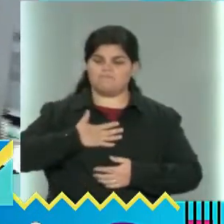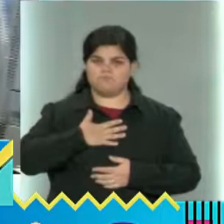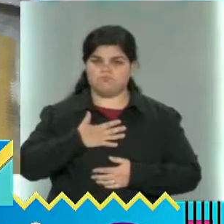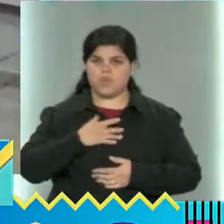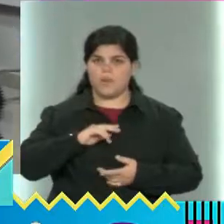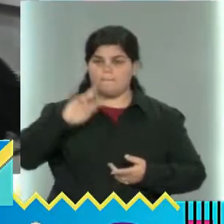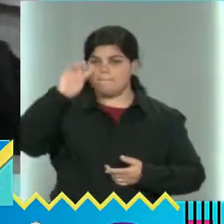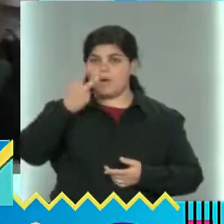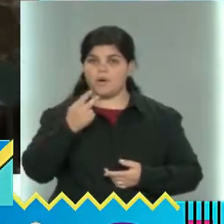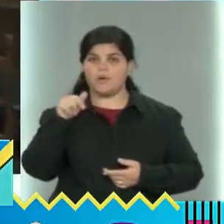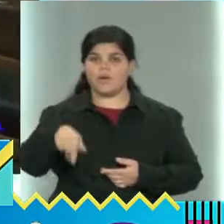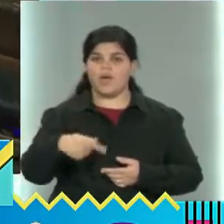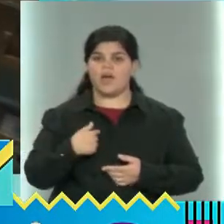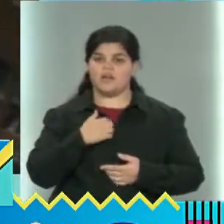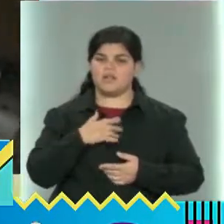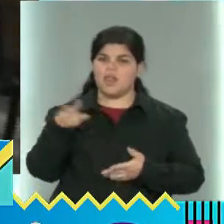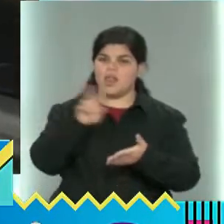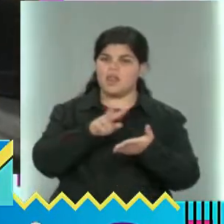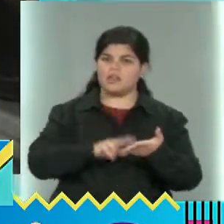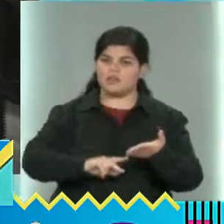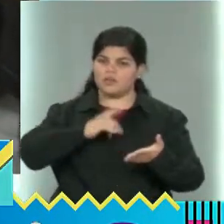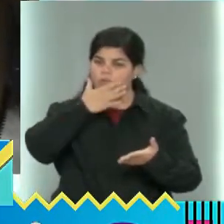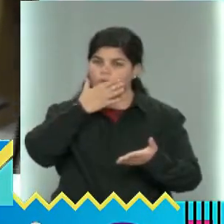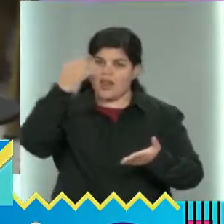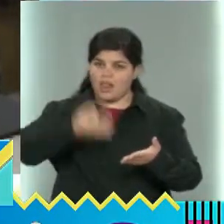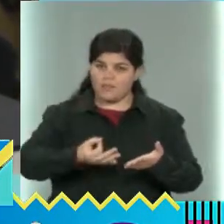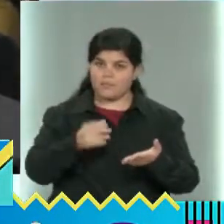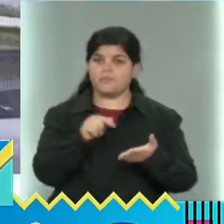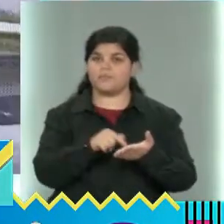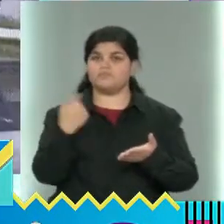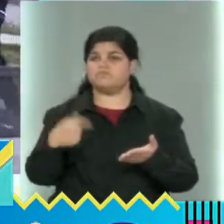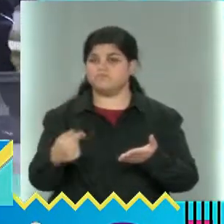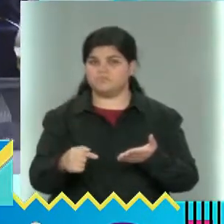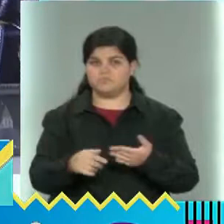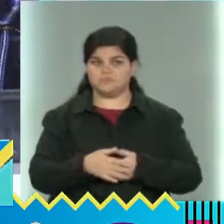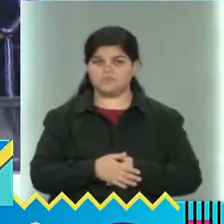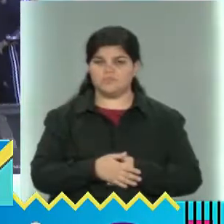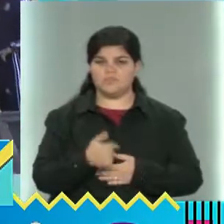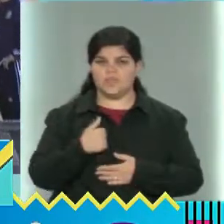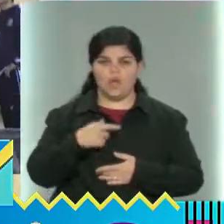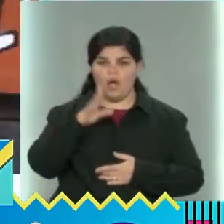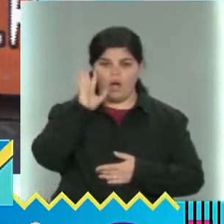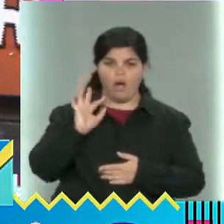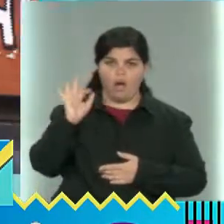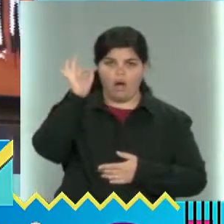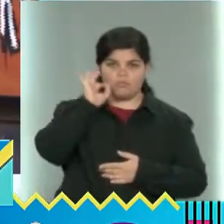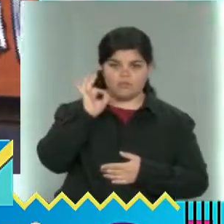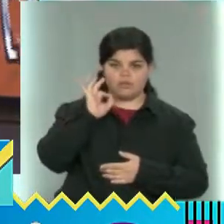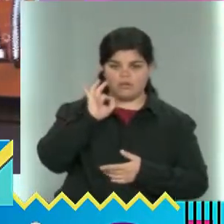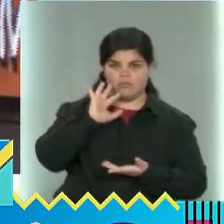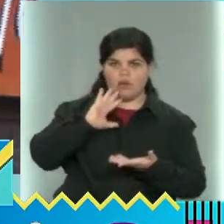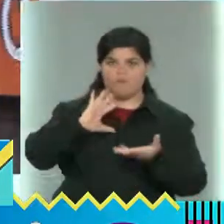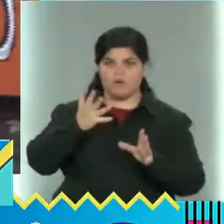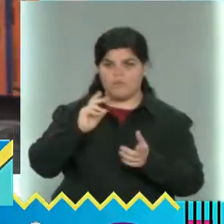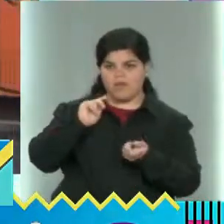estás. Creo que la buena literatura, cuando uno la lee, se corre un poco de donde estaba. Bien. Te saca de la zona